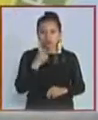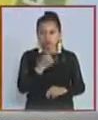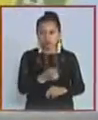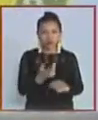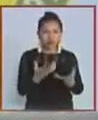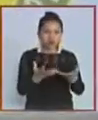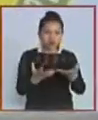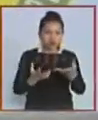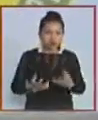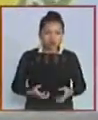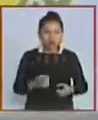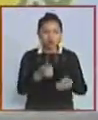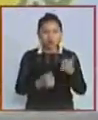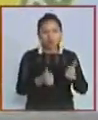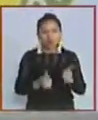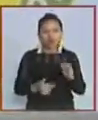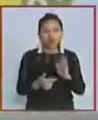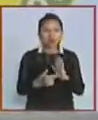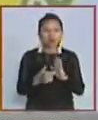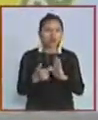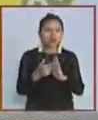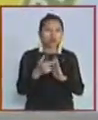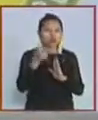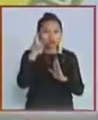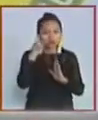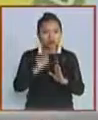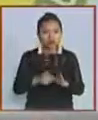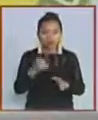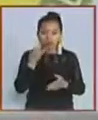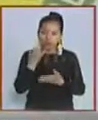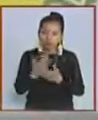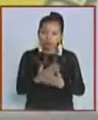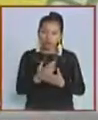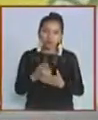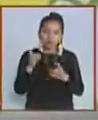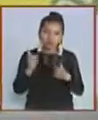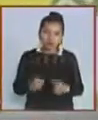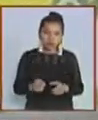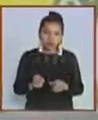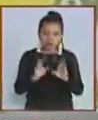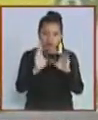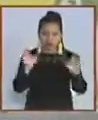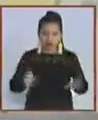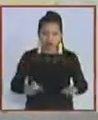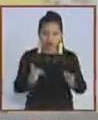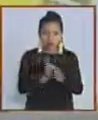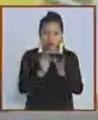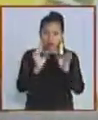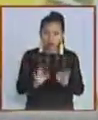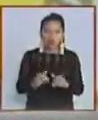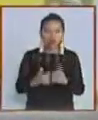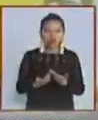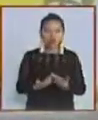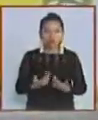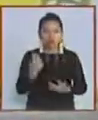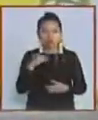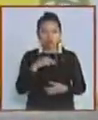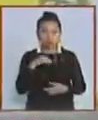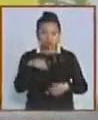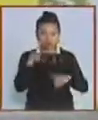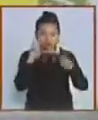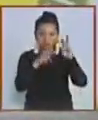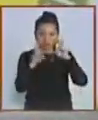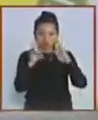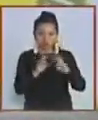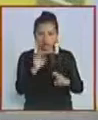recabar los requisitos para que un niño pueda tener documentación legal. Se logra dar con el